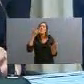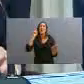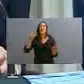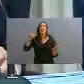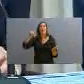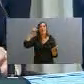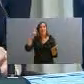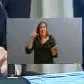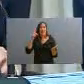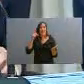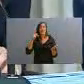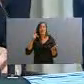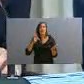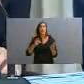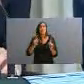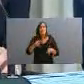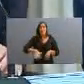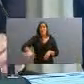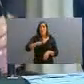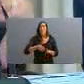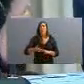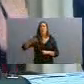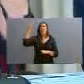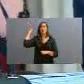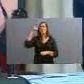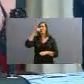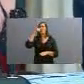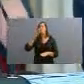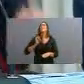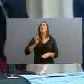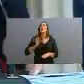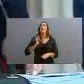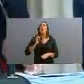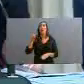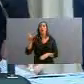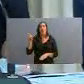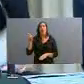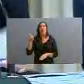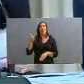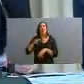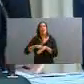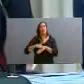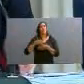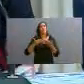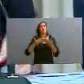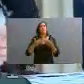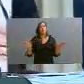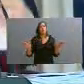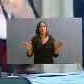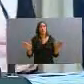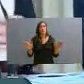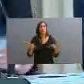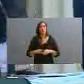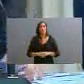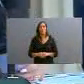lugar, hace 7 años, cuando le tocó inaugurar a él una